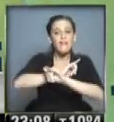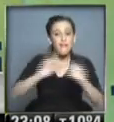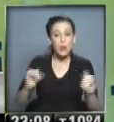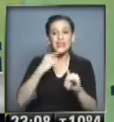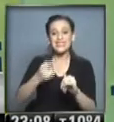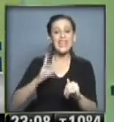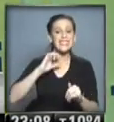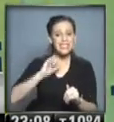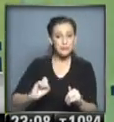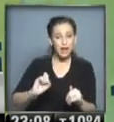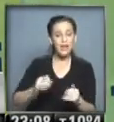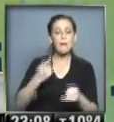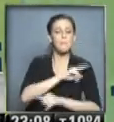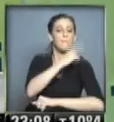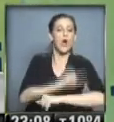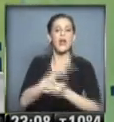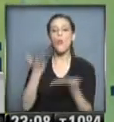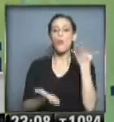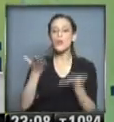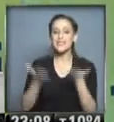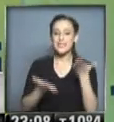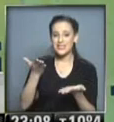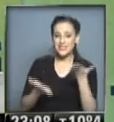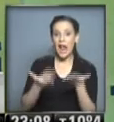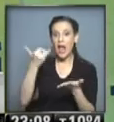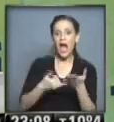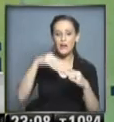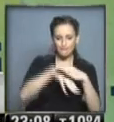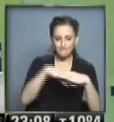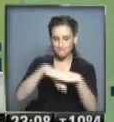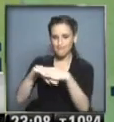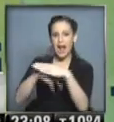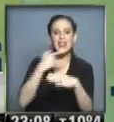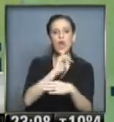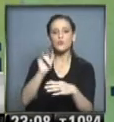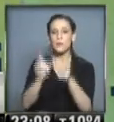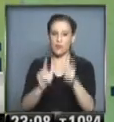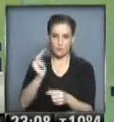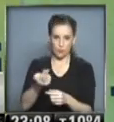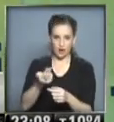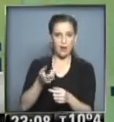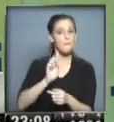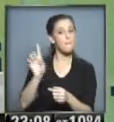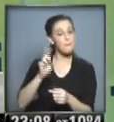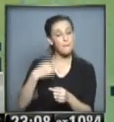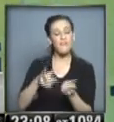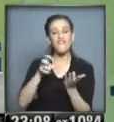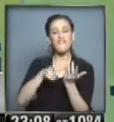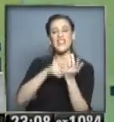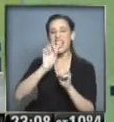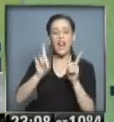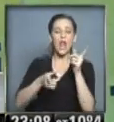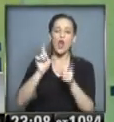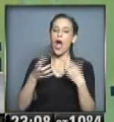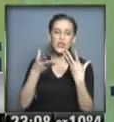en españa el poder judicial archiva sistemáticamente las denuncias de las víctimas la fiscalía no colabora con la justicia argentina a la que no